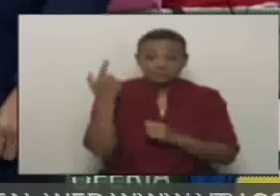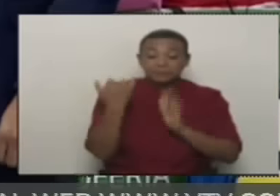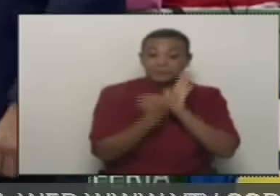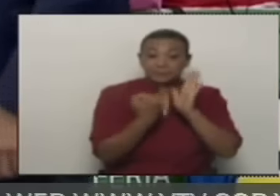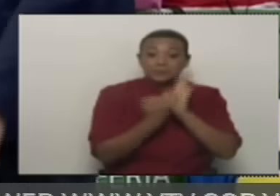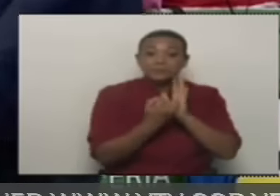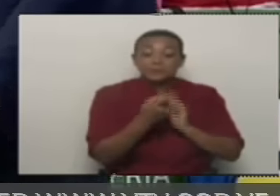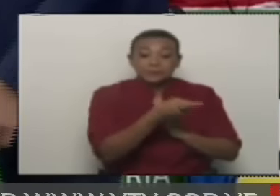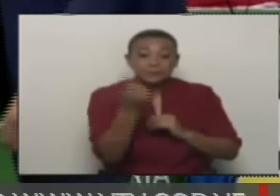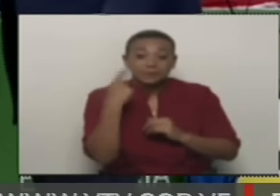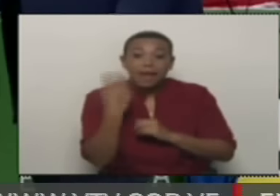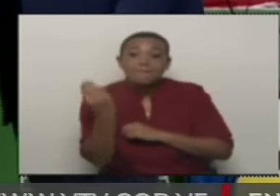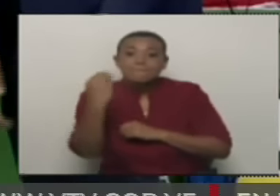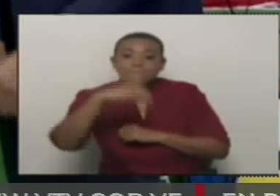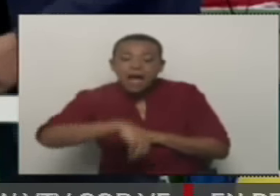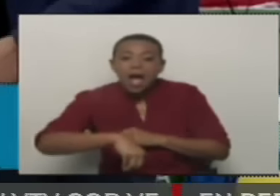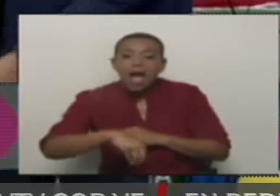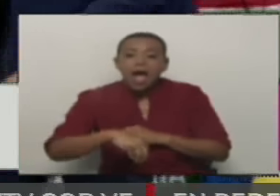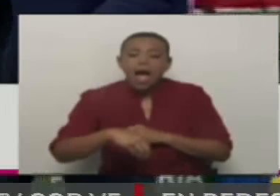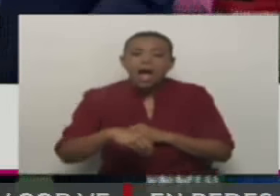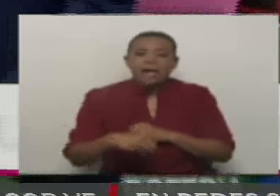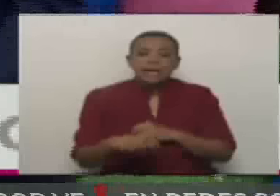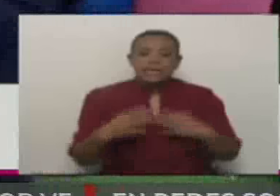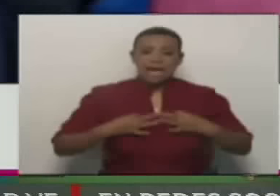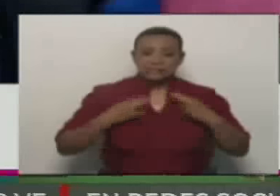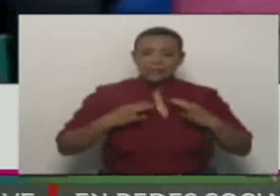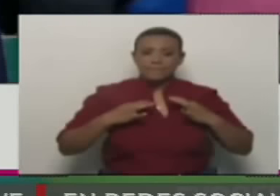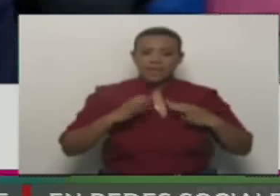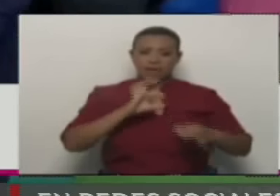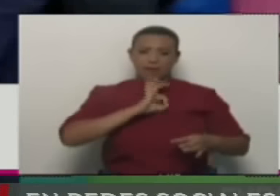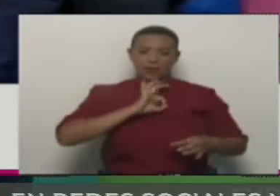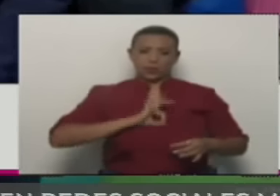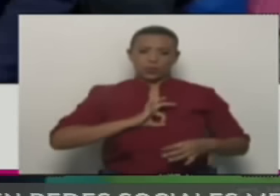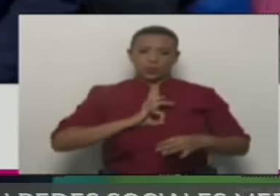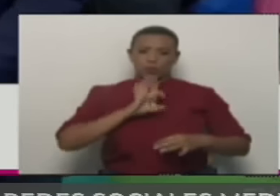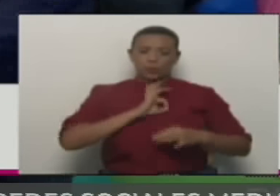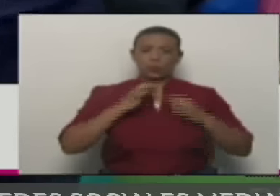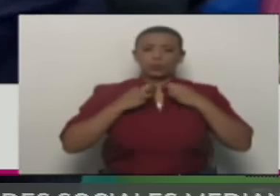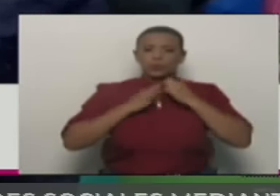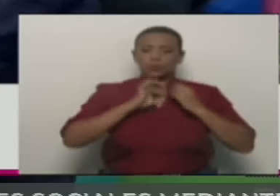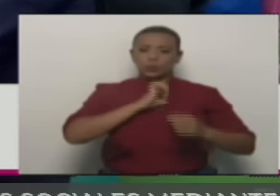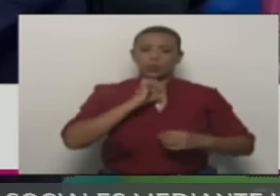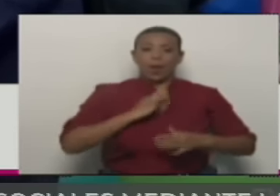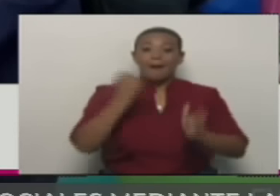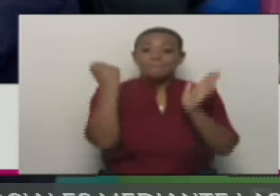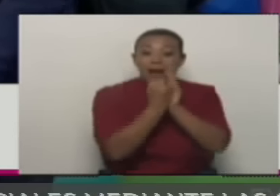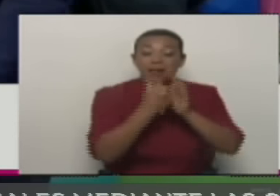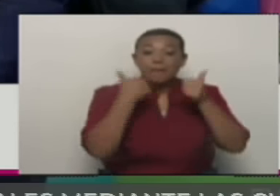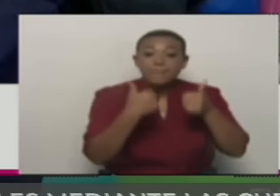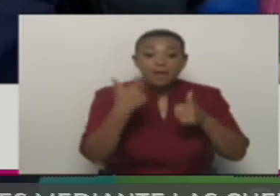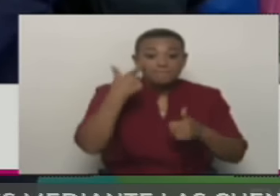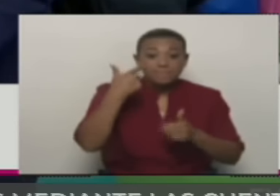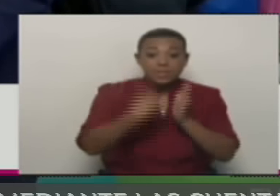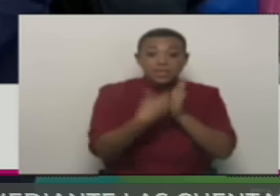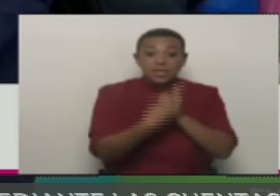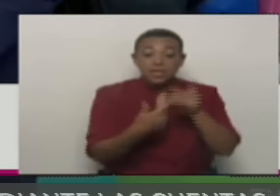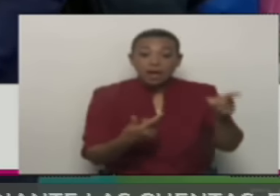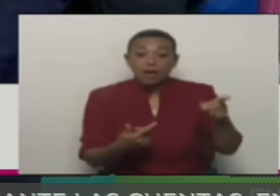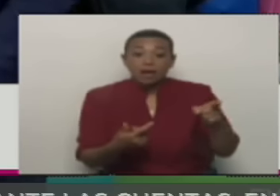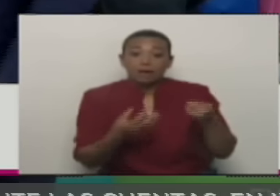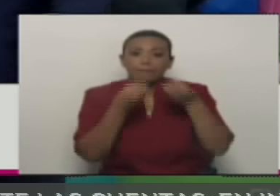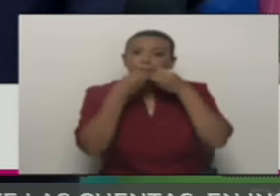más le tenemos aquí? Y, ya que, ¿Y la chemise? Chemise de muy buena calidad. Eso no es la marca, pero así quedó, ¿ves? Mira